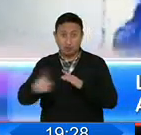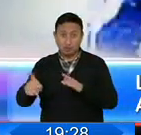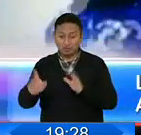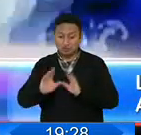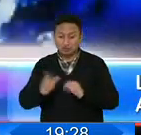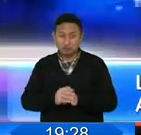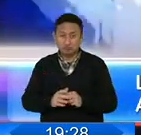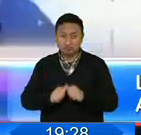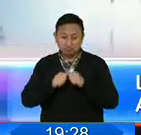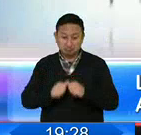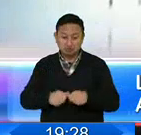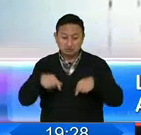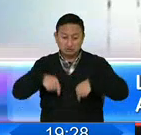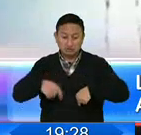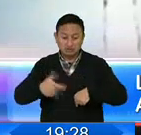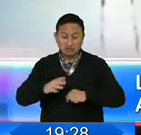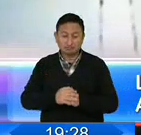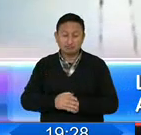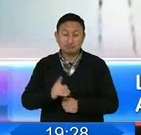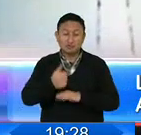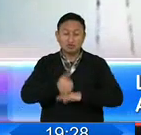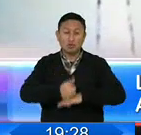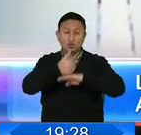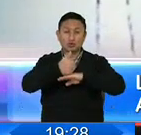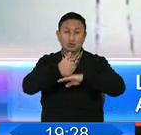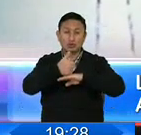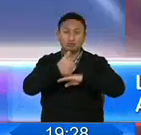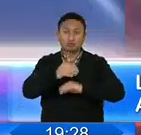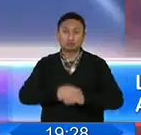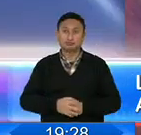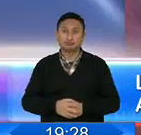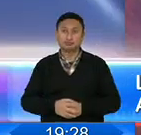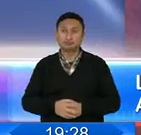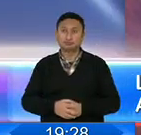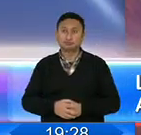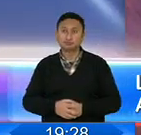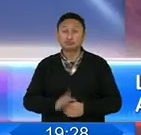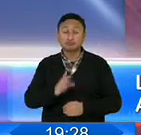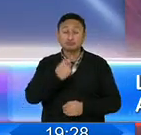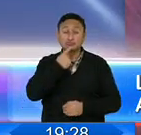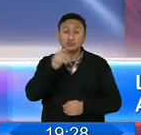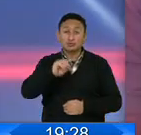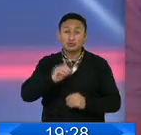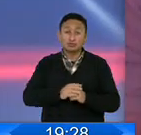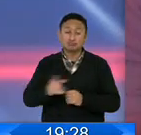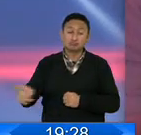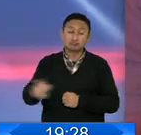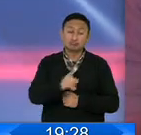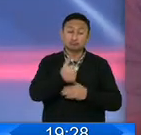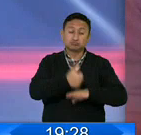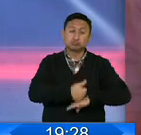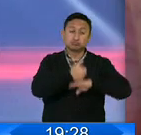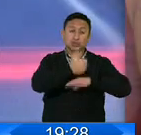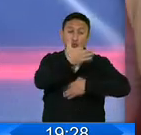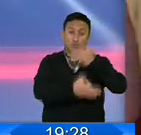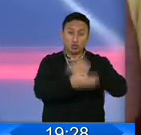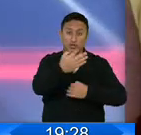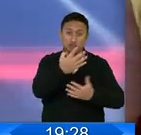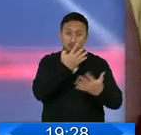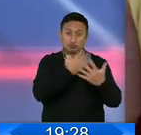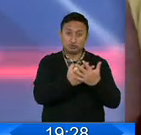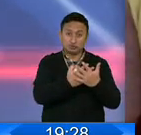pero que se encuentra bajo las órdenes de las autoridades competentes. Como le manifiesto, fue puesto a órdenes de la juez. Y